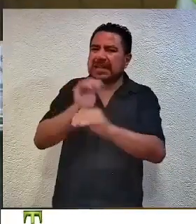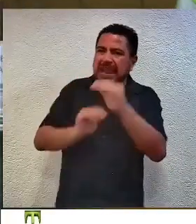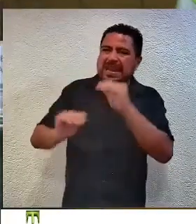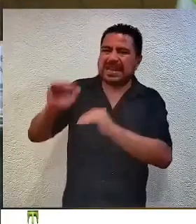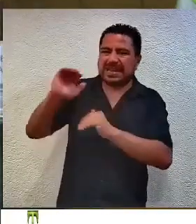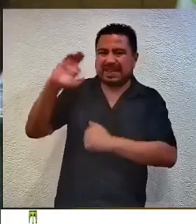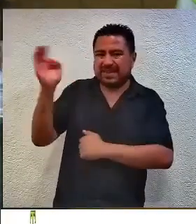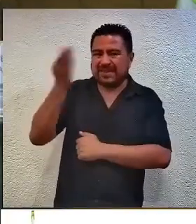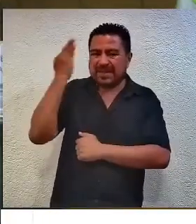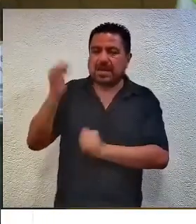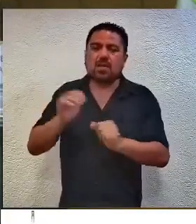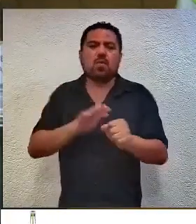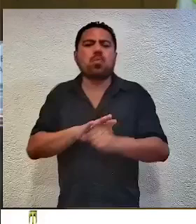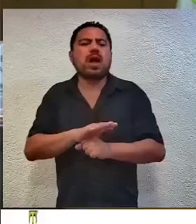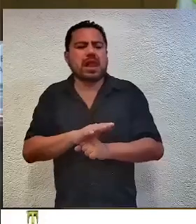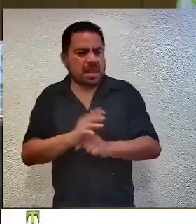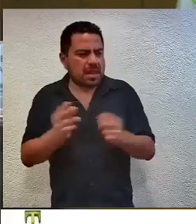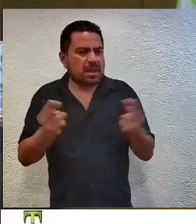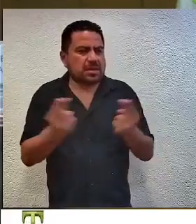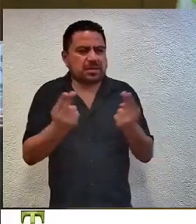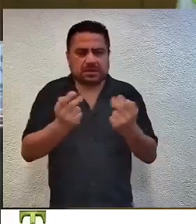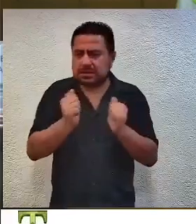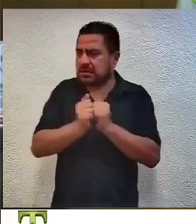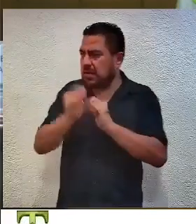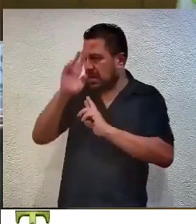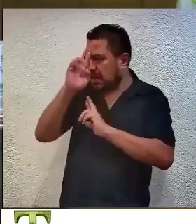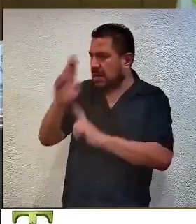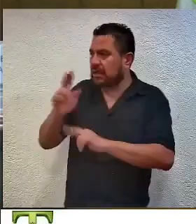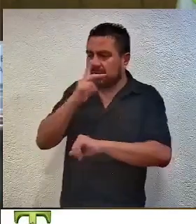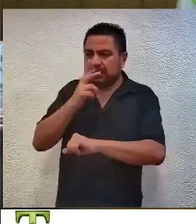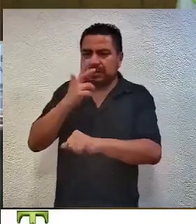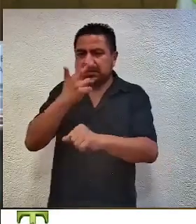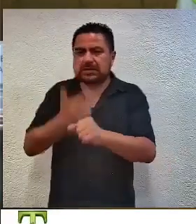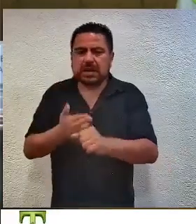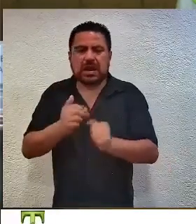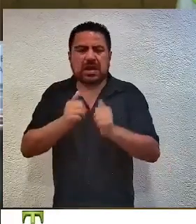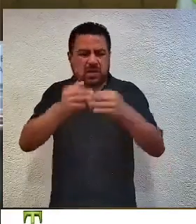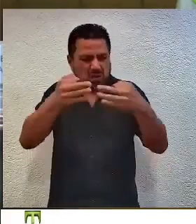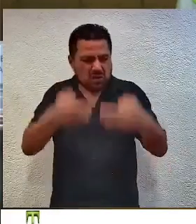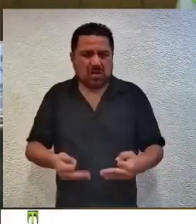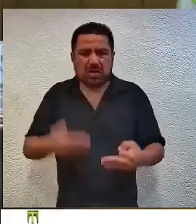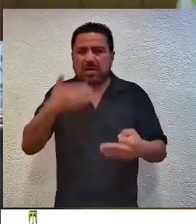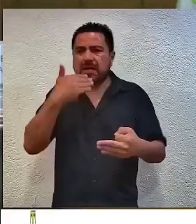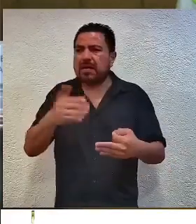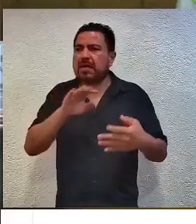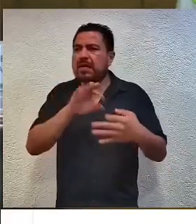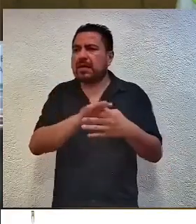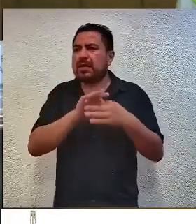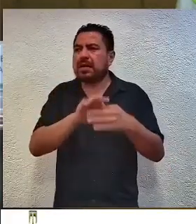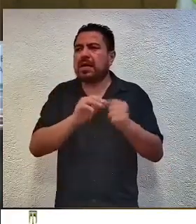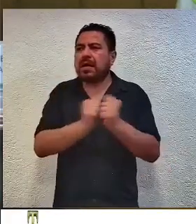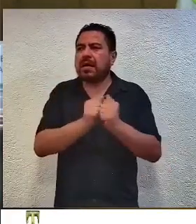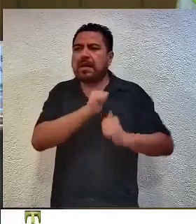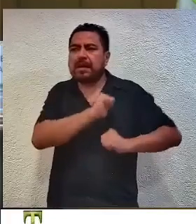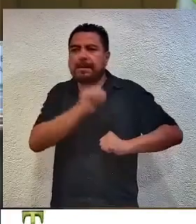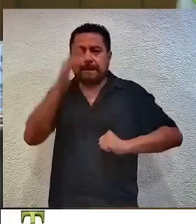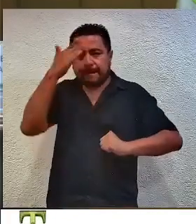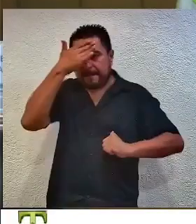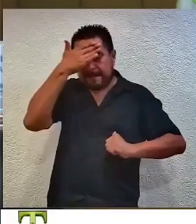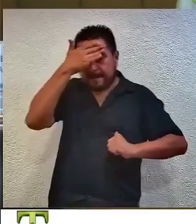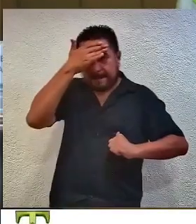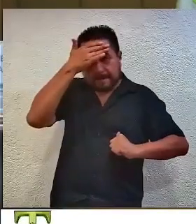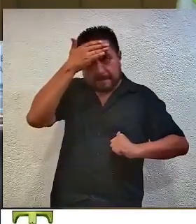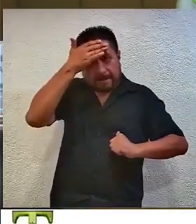en cuanto a la necesidad de respetar las atribuciones originarias que le corresponden a las autoridades